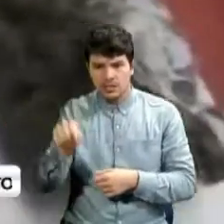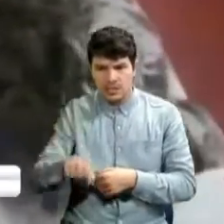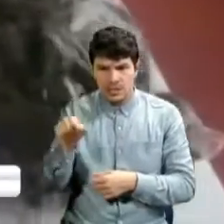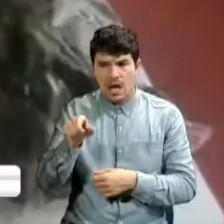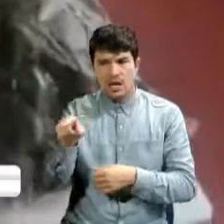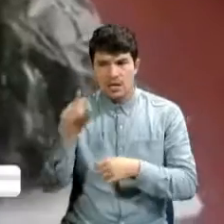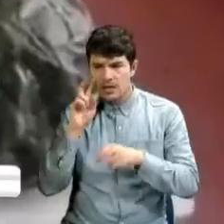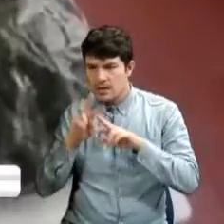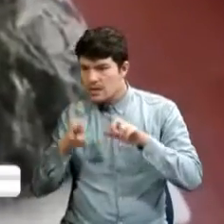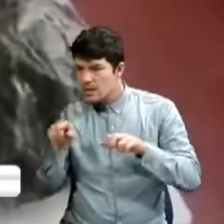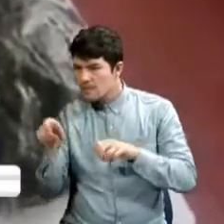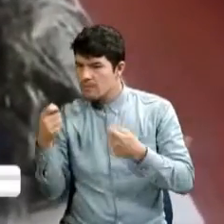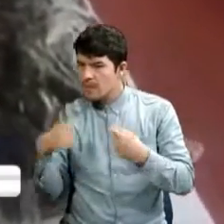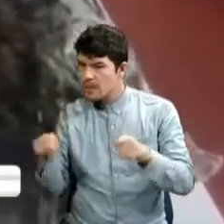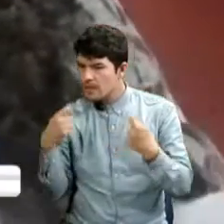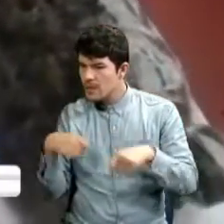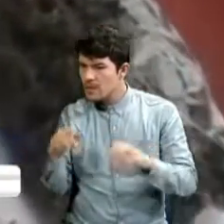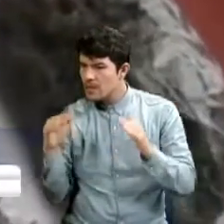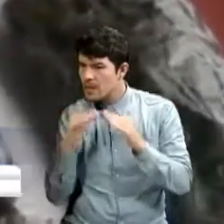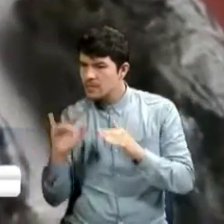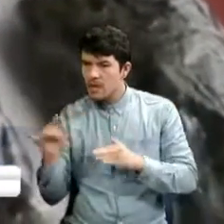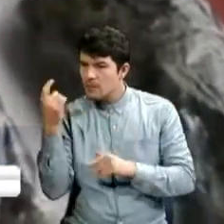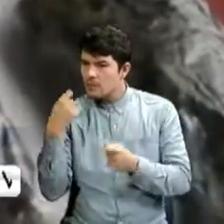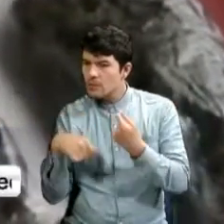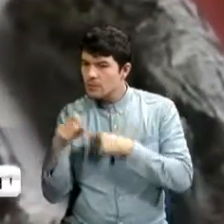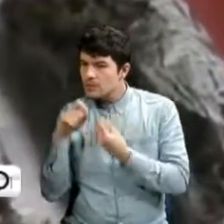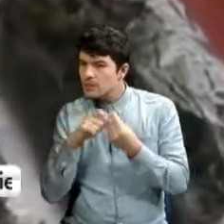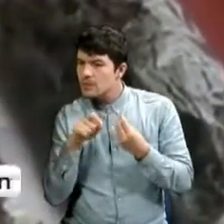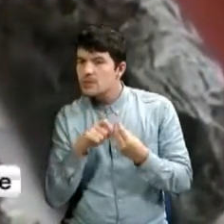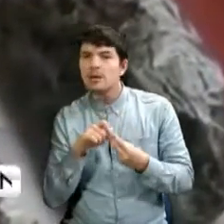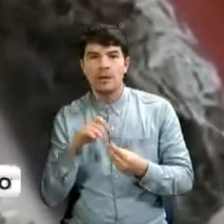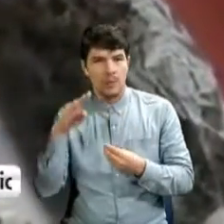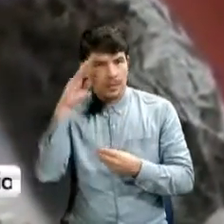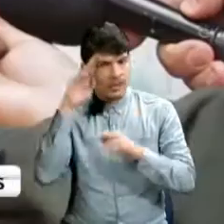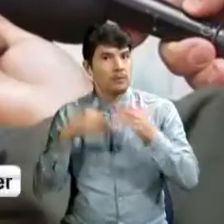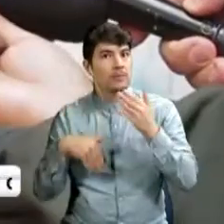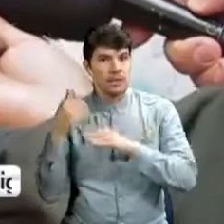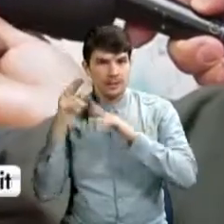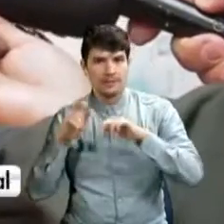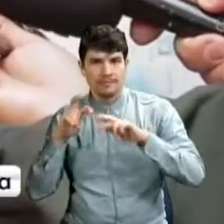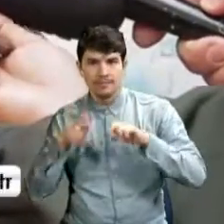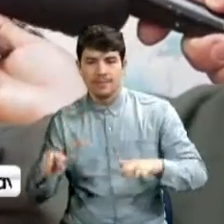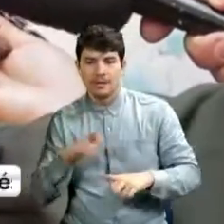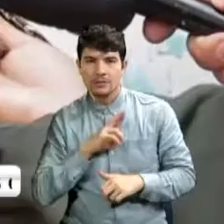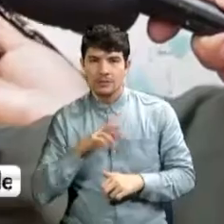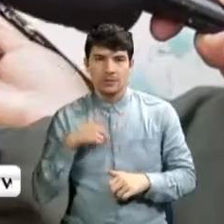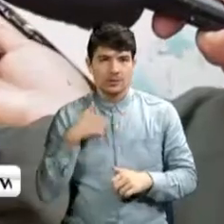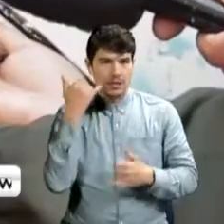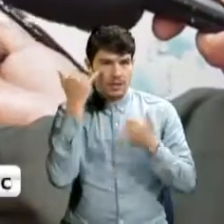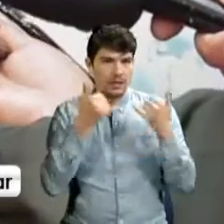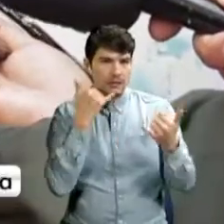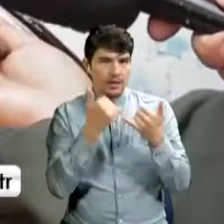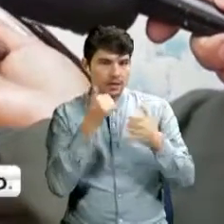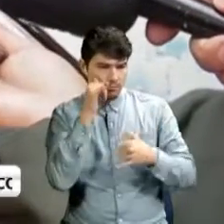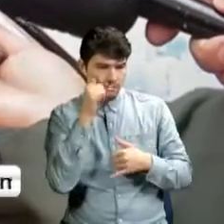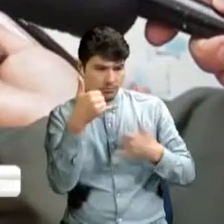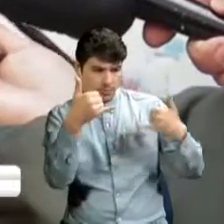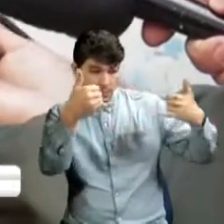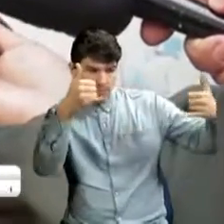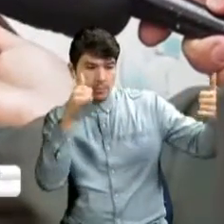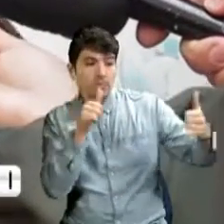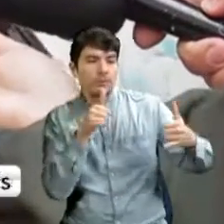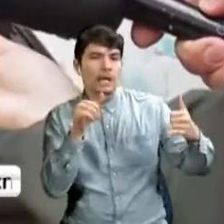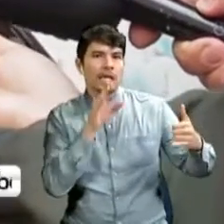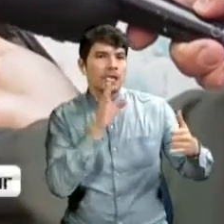varios expendios de alcaloides en Bucaramanga, aseguró la policía. Estamos tratando de identificar con cámaras de video y algunas entrevistas quiénes eran